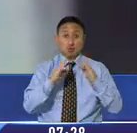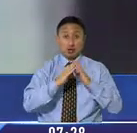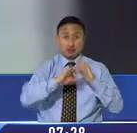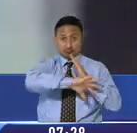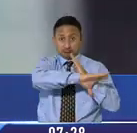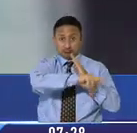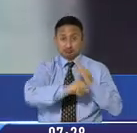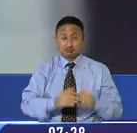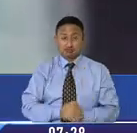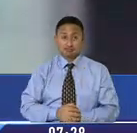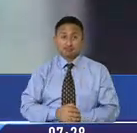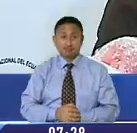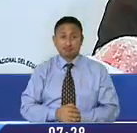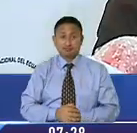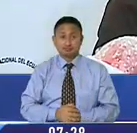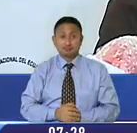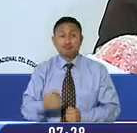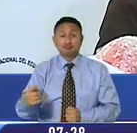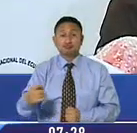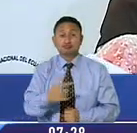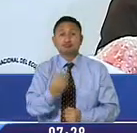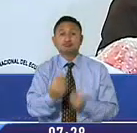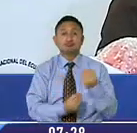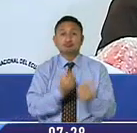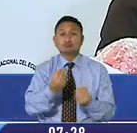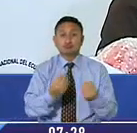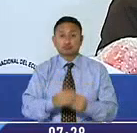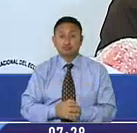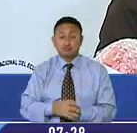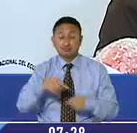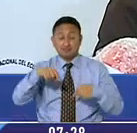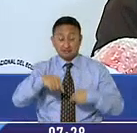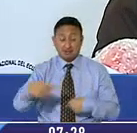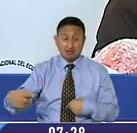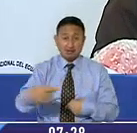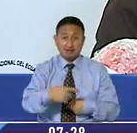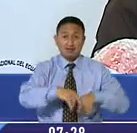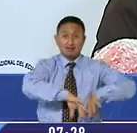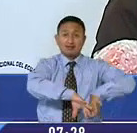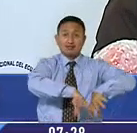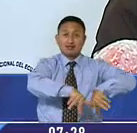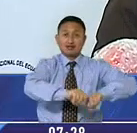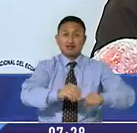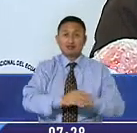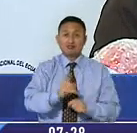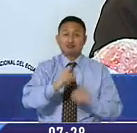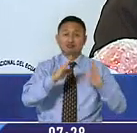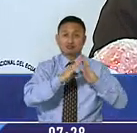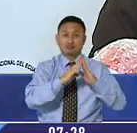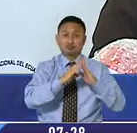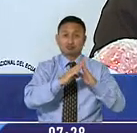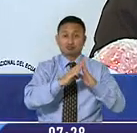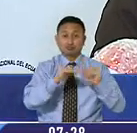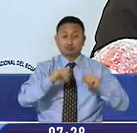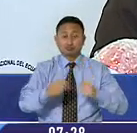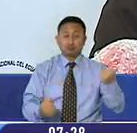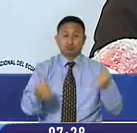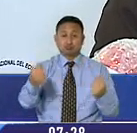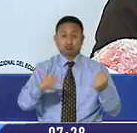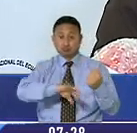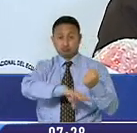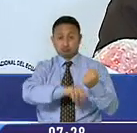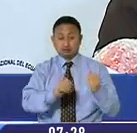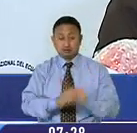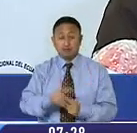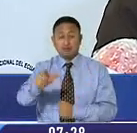Que en asociación ilícita se dedicaban al cometimiento de los delitos de robo a domicilios, robo de vehículos y robo